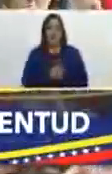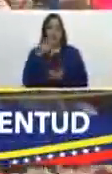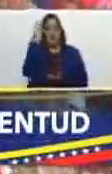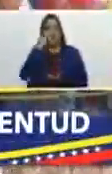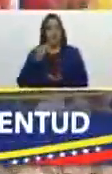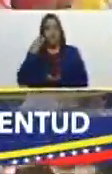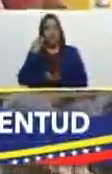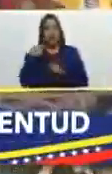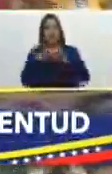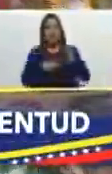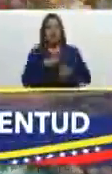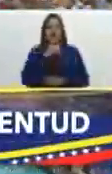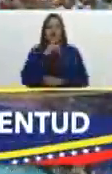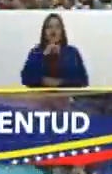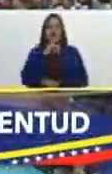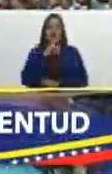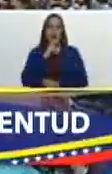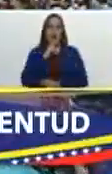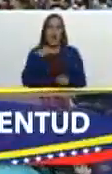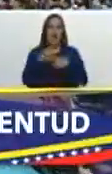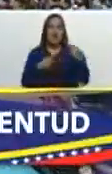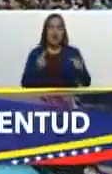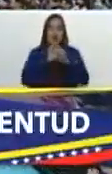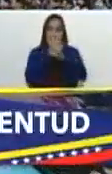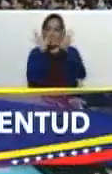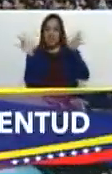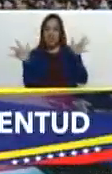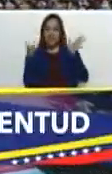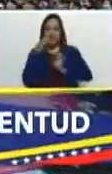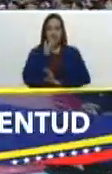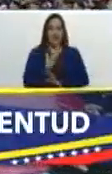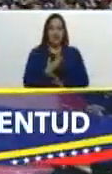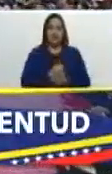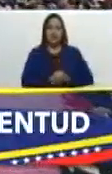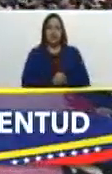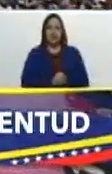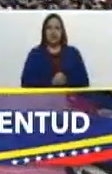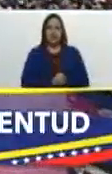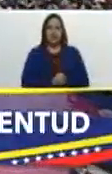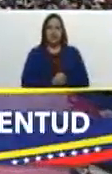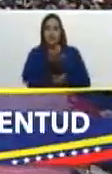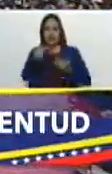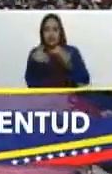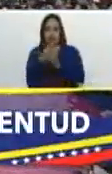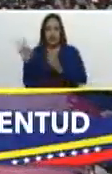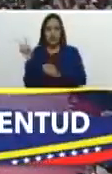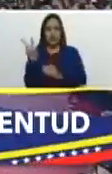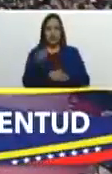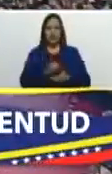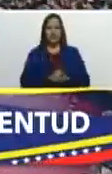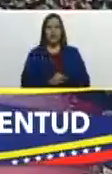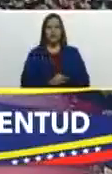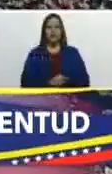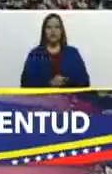oro, generación brillante, generación hermosa de Venezuela.